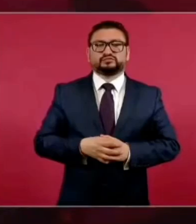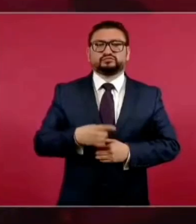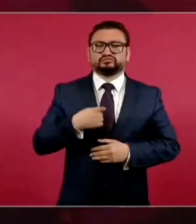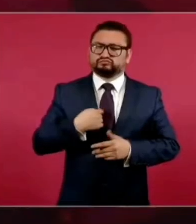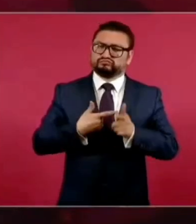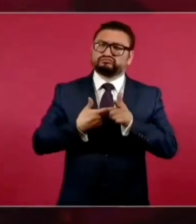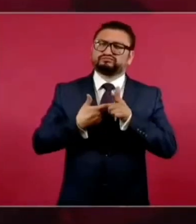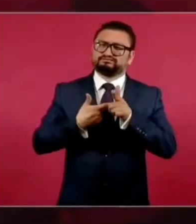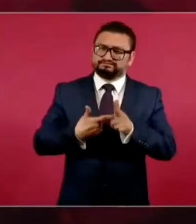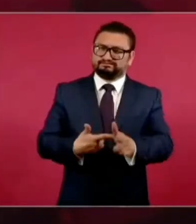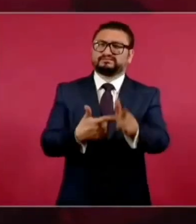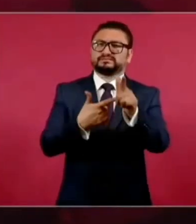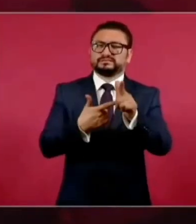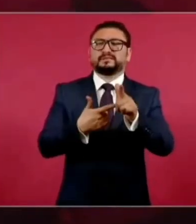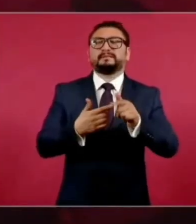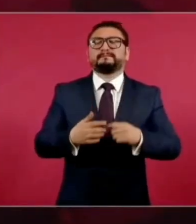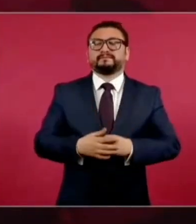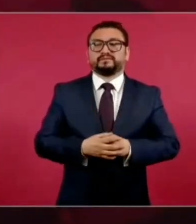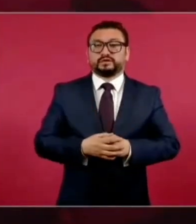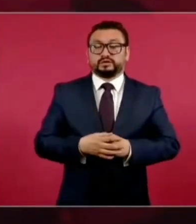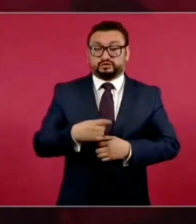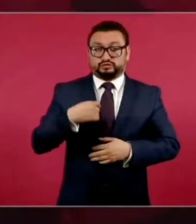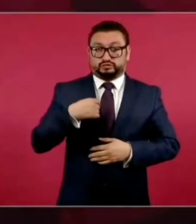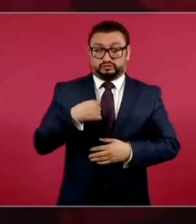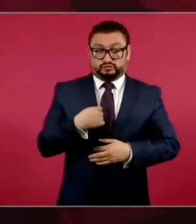mientras esté